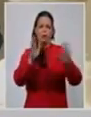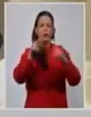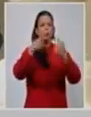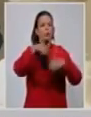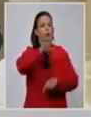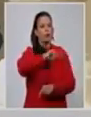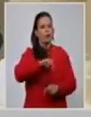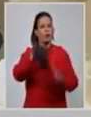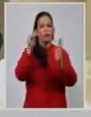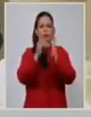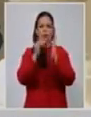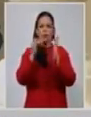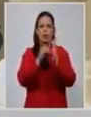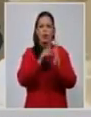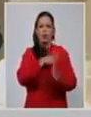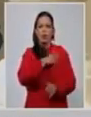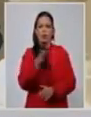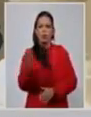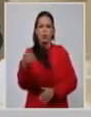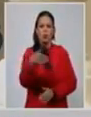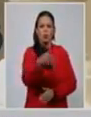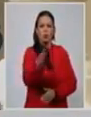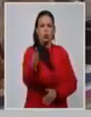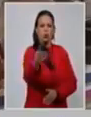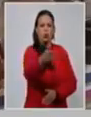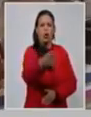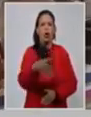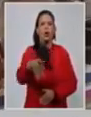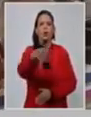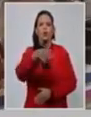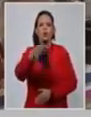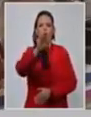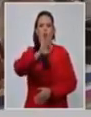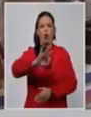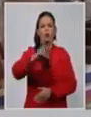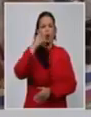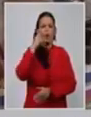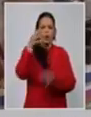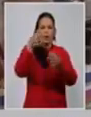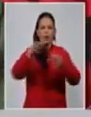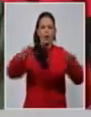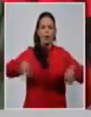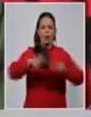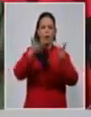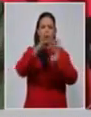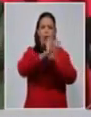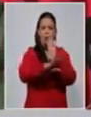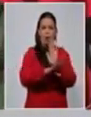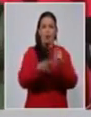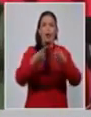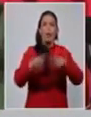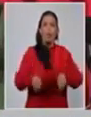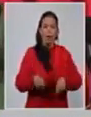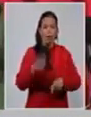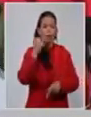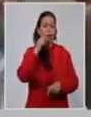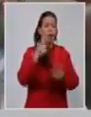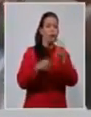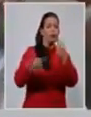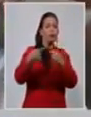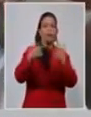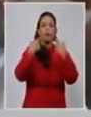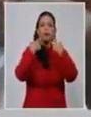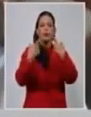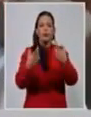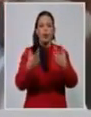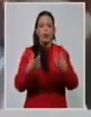tarde de ayer un recorrido por los 8 municipios constatando el cumplimiento de las medidas adoptadas por este órgano, pero sobre todo